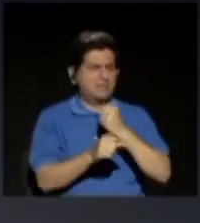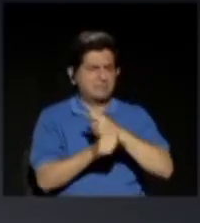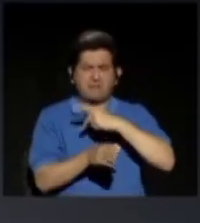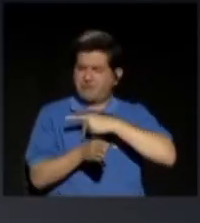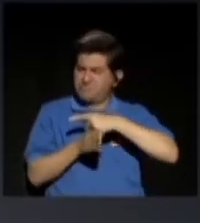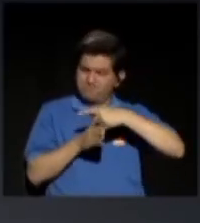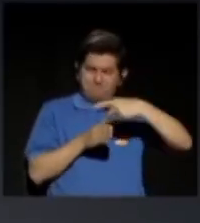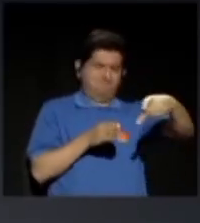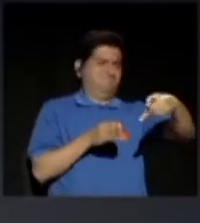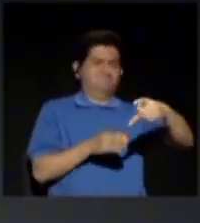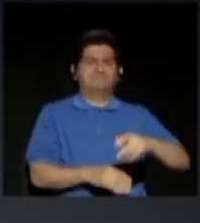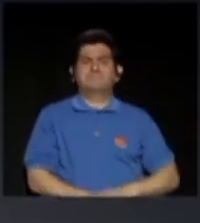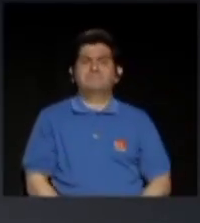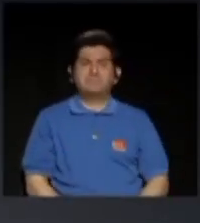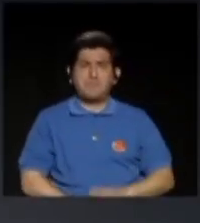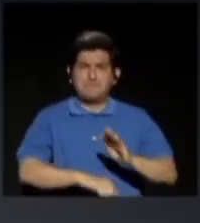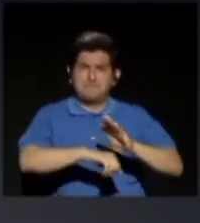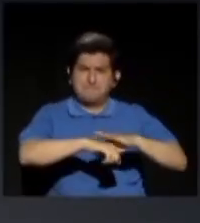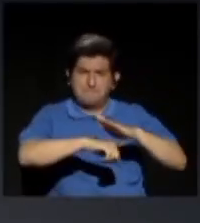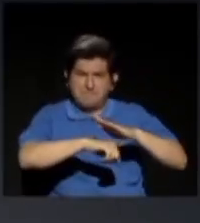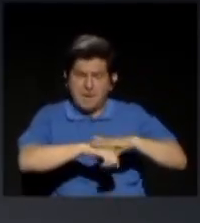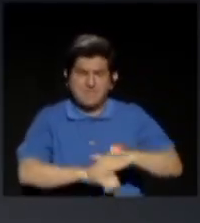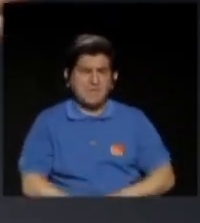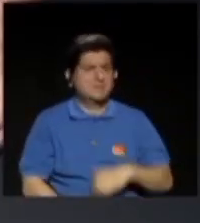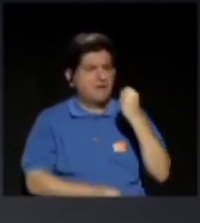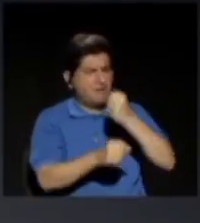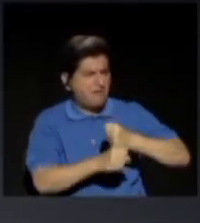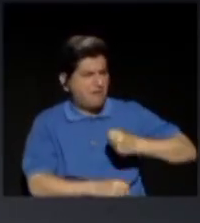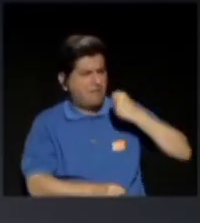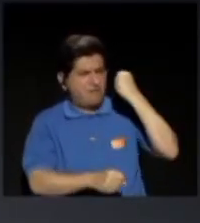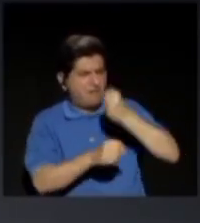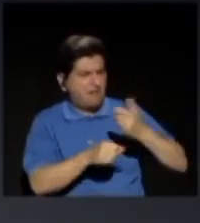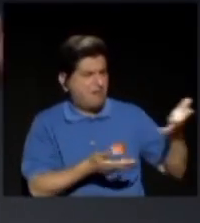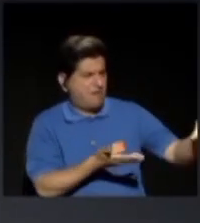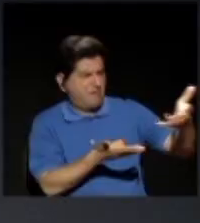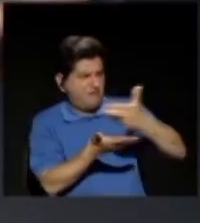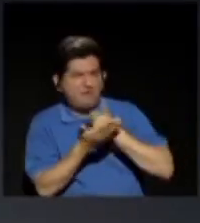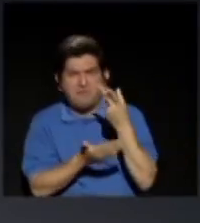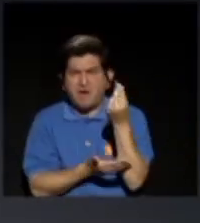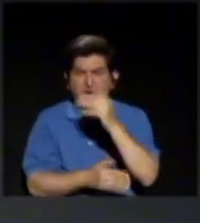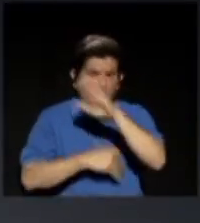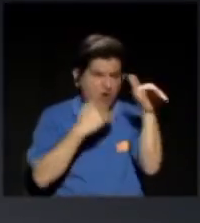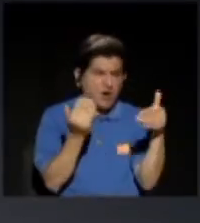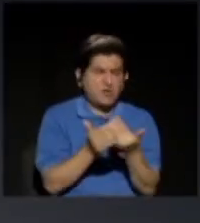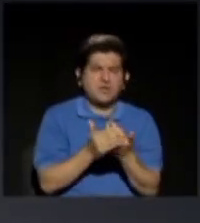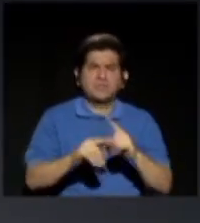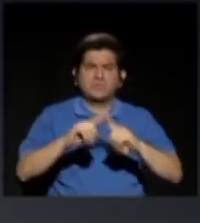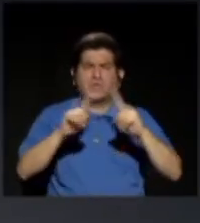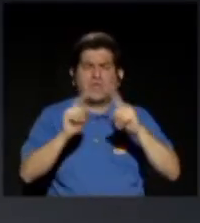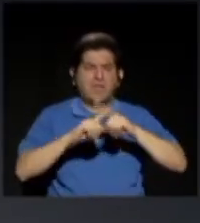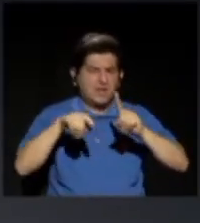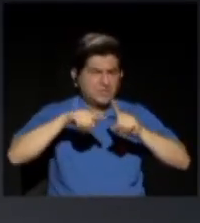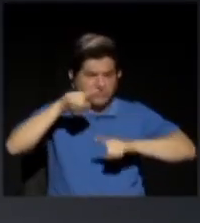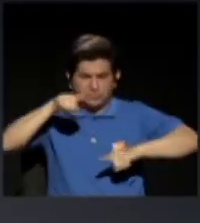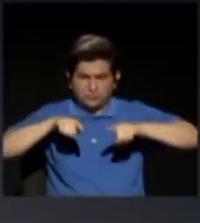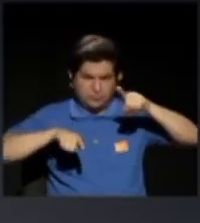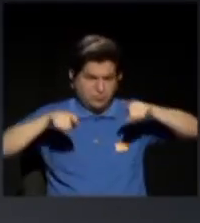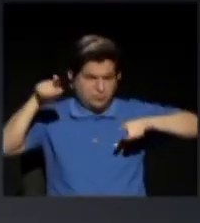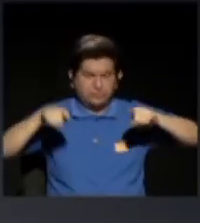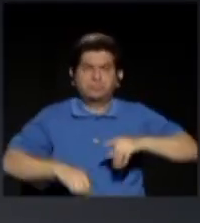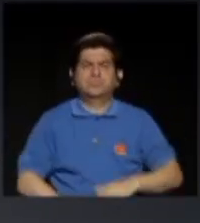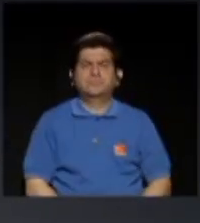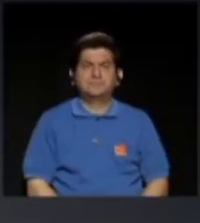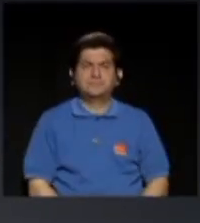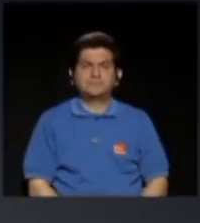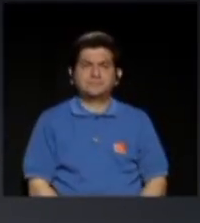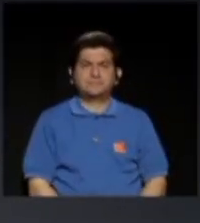profesionalismo hace este arduo trabajo de recoger precios y todas las demás otras estadísticas que hace,